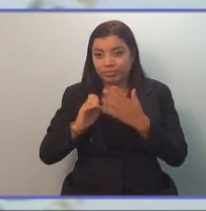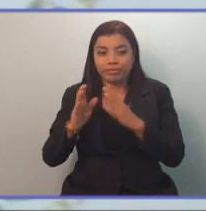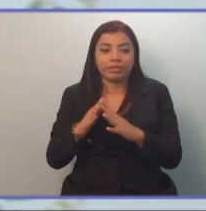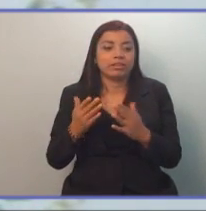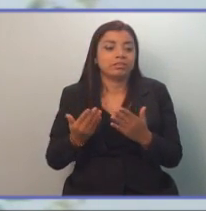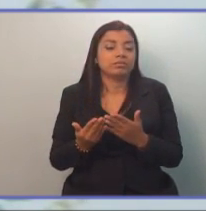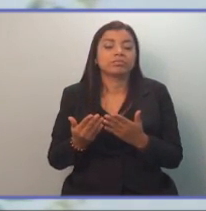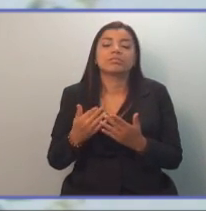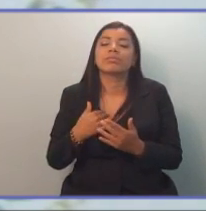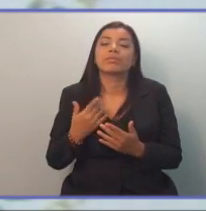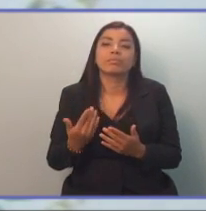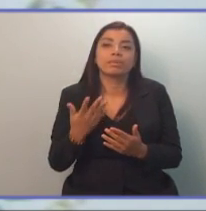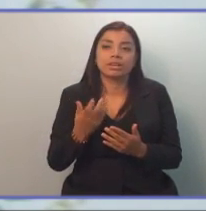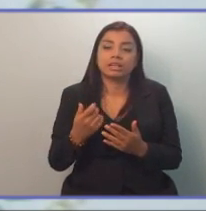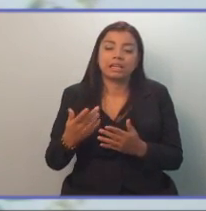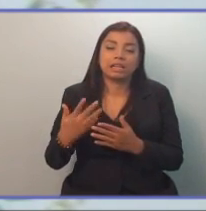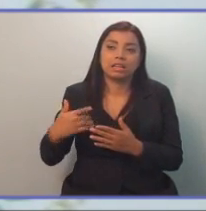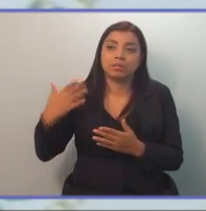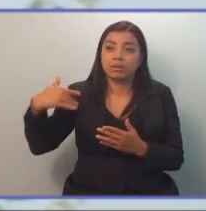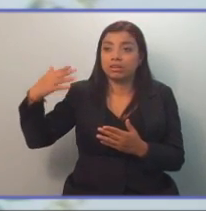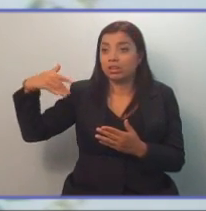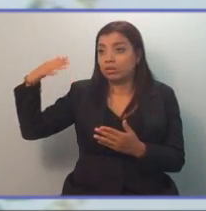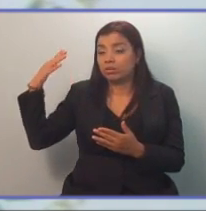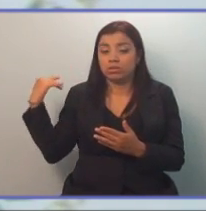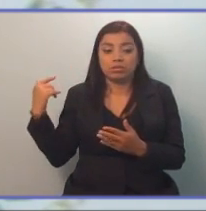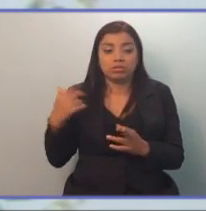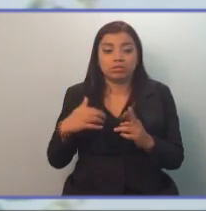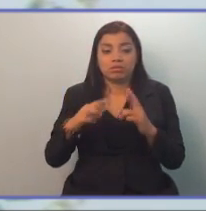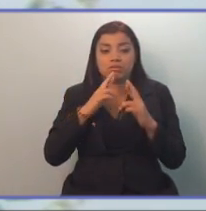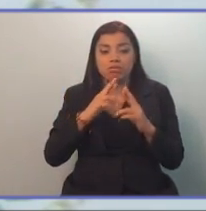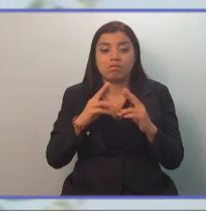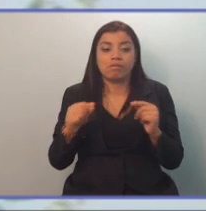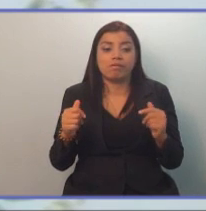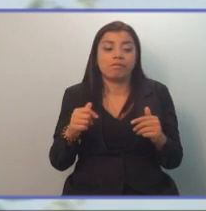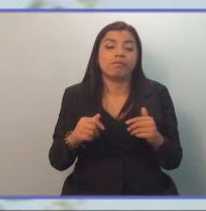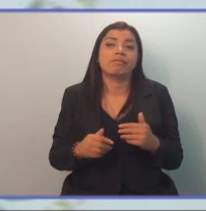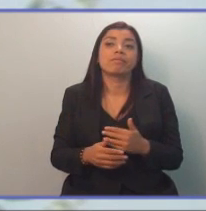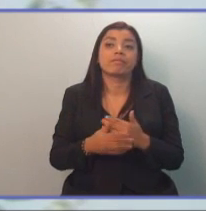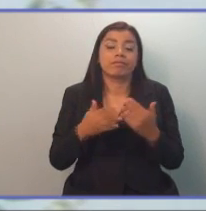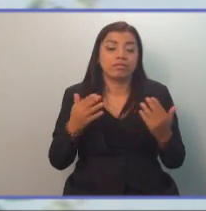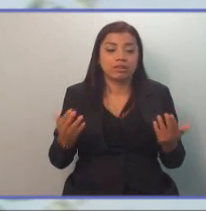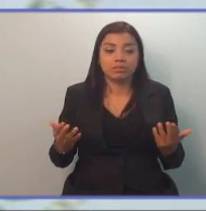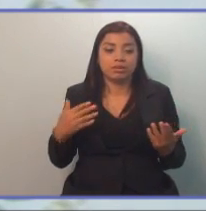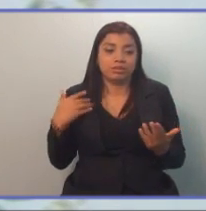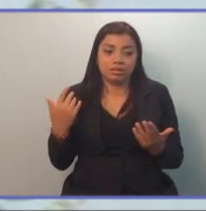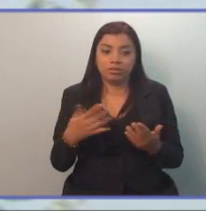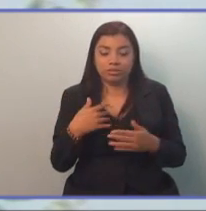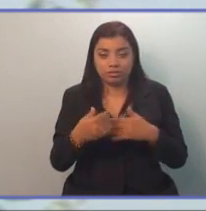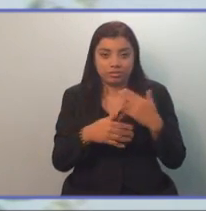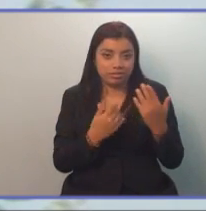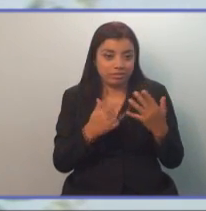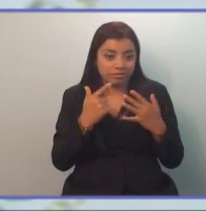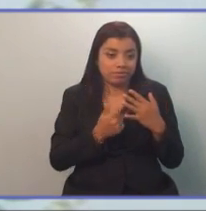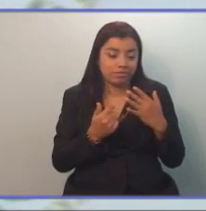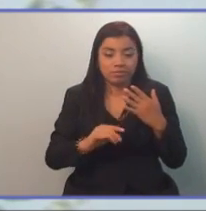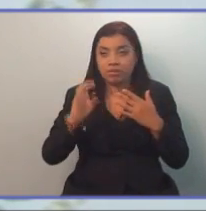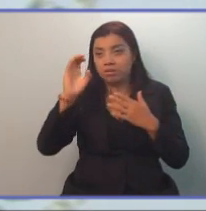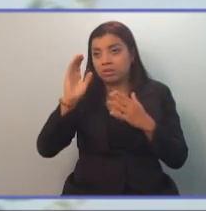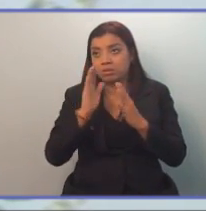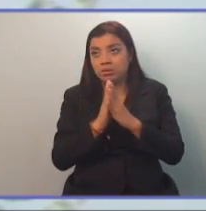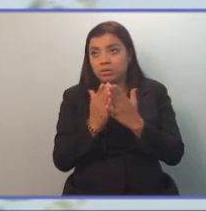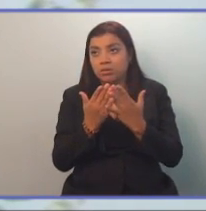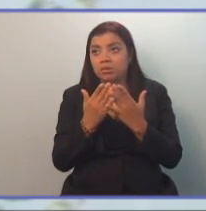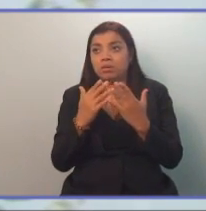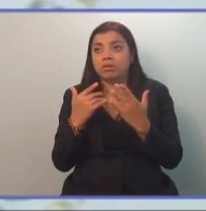porque es demasiado obsoleta, ya no responde a las realidades, ya no responde a la misma Constitución